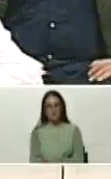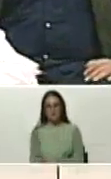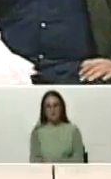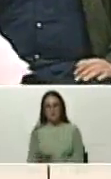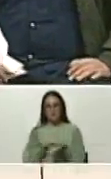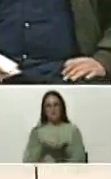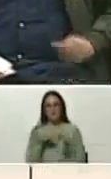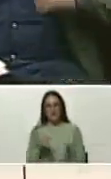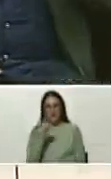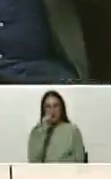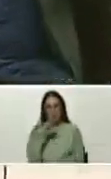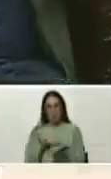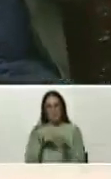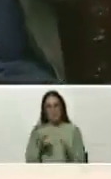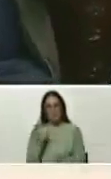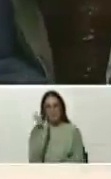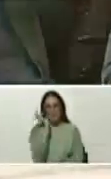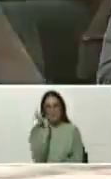ministros, ministras,